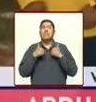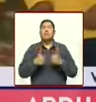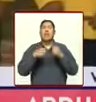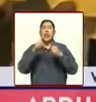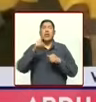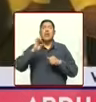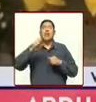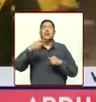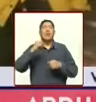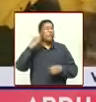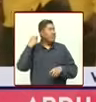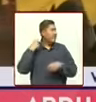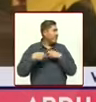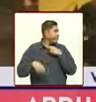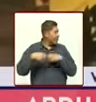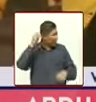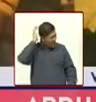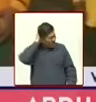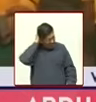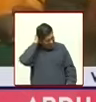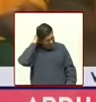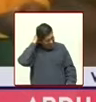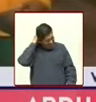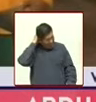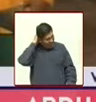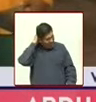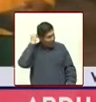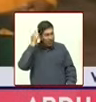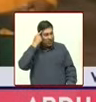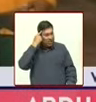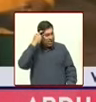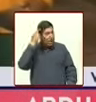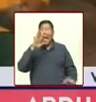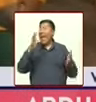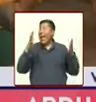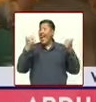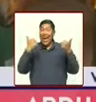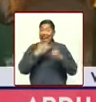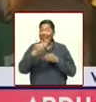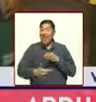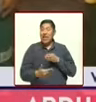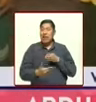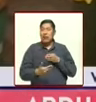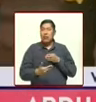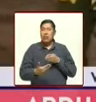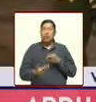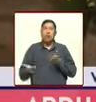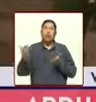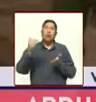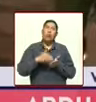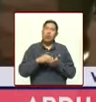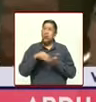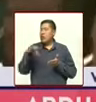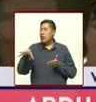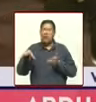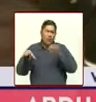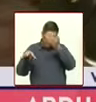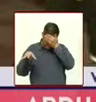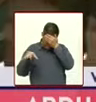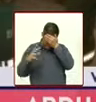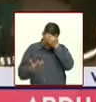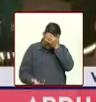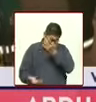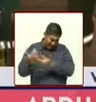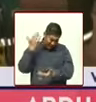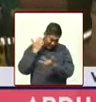Diego, qué complicada la situación. Cuando creemos que el fuego se acaba en algunas zonas, se reactiva en otras y es necesaria